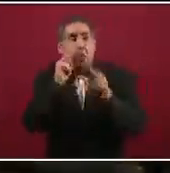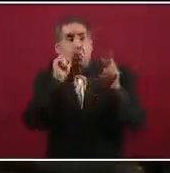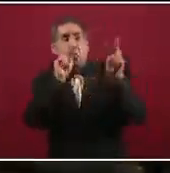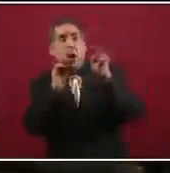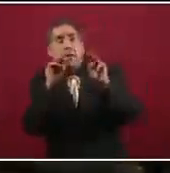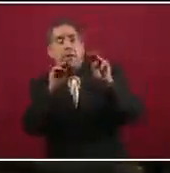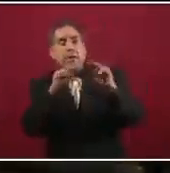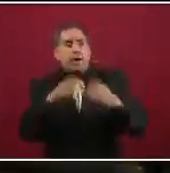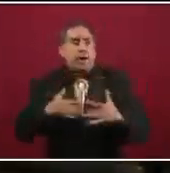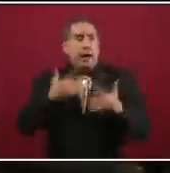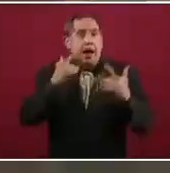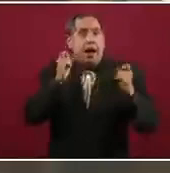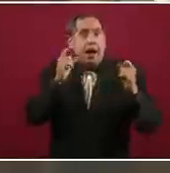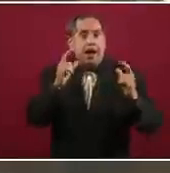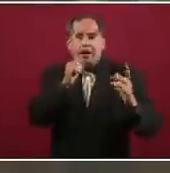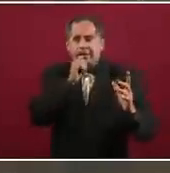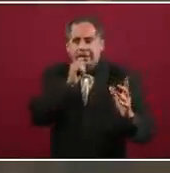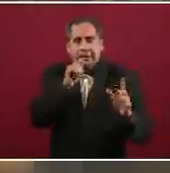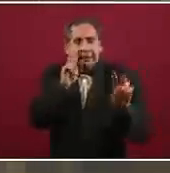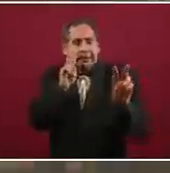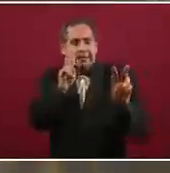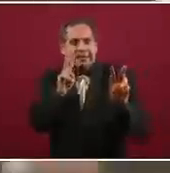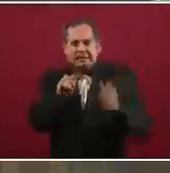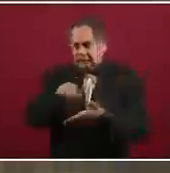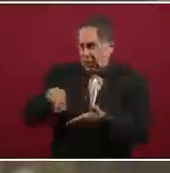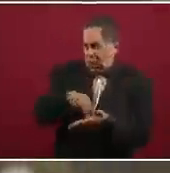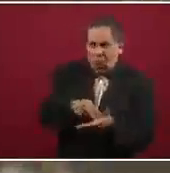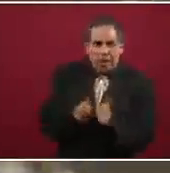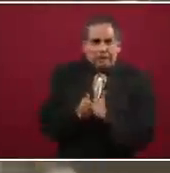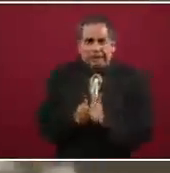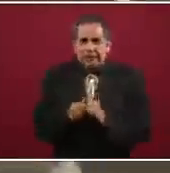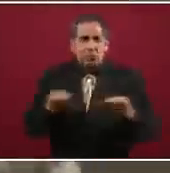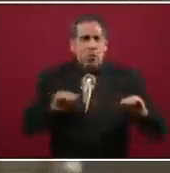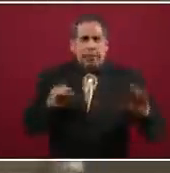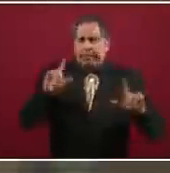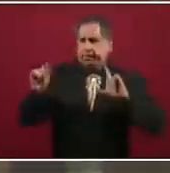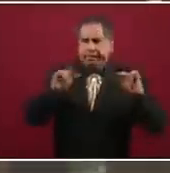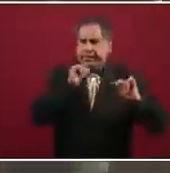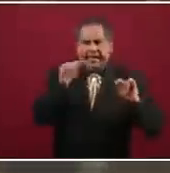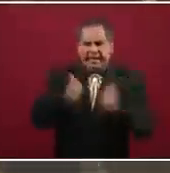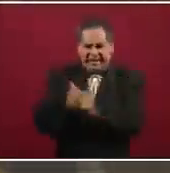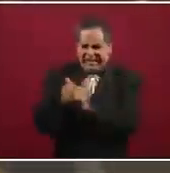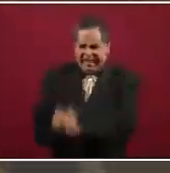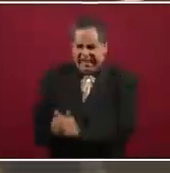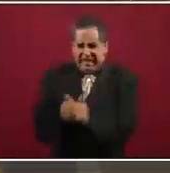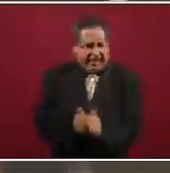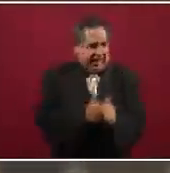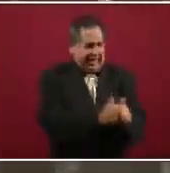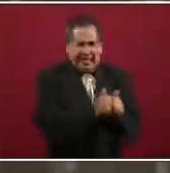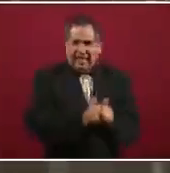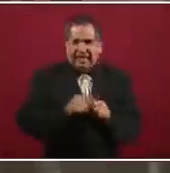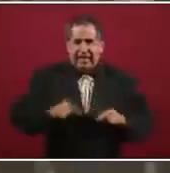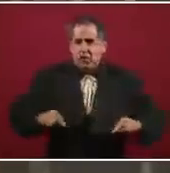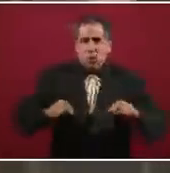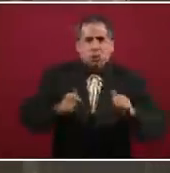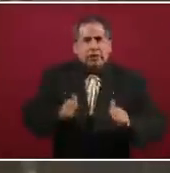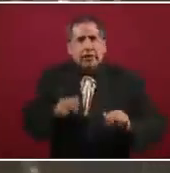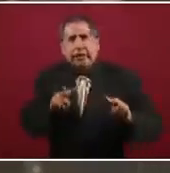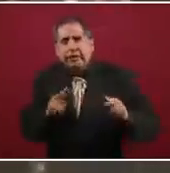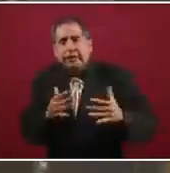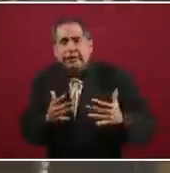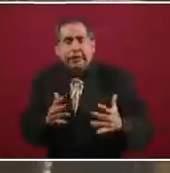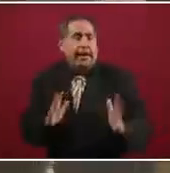de expectación. Nadie quiere perder su lugar. Hay muy poco movimiento ya de las personas que se han dado la cita aquí. Y